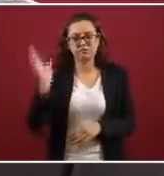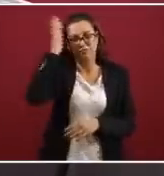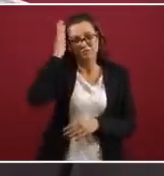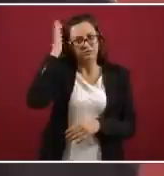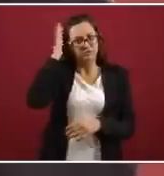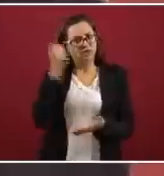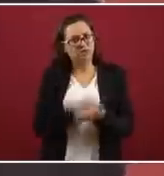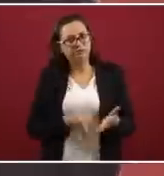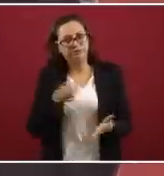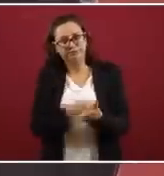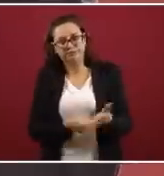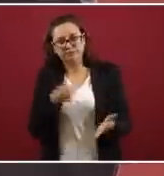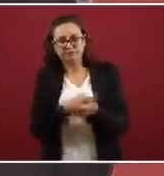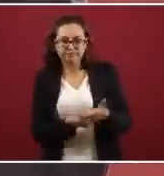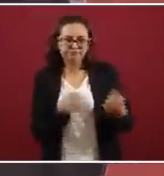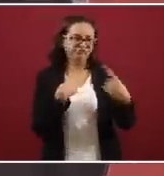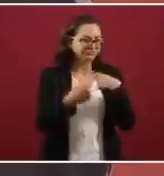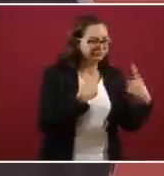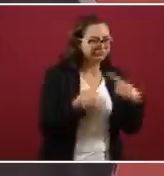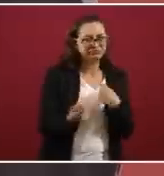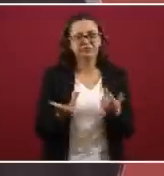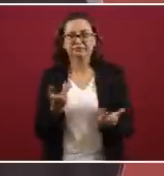estar